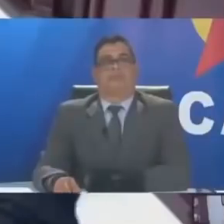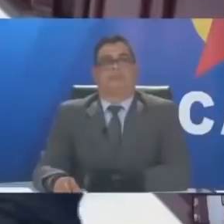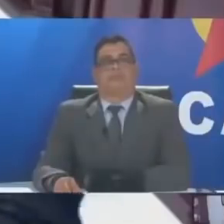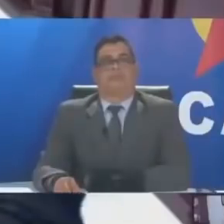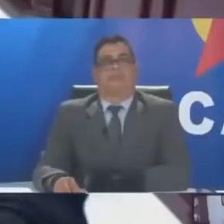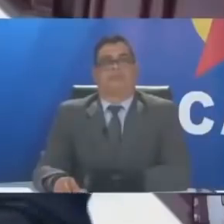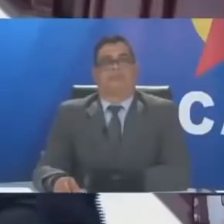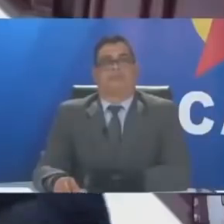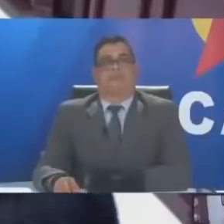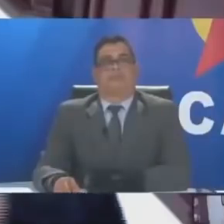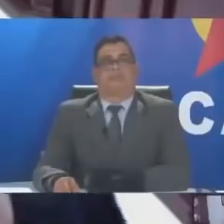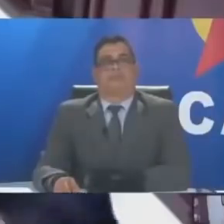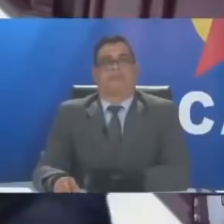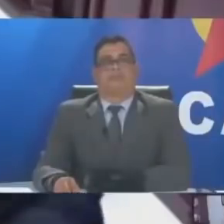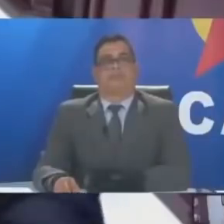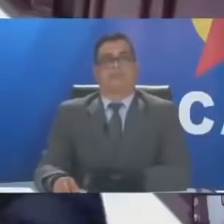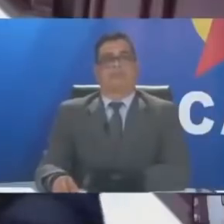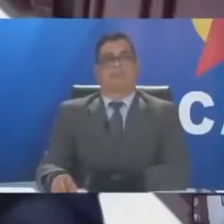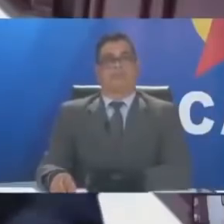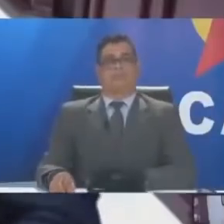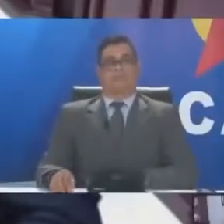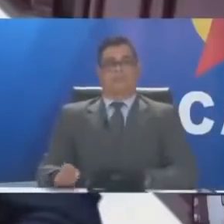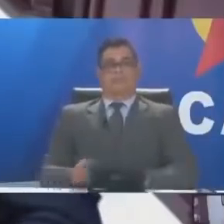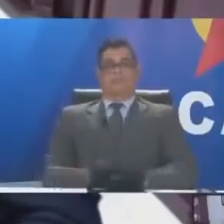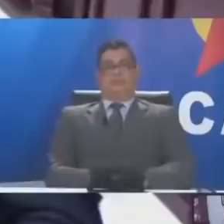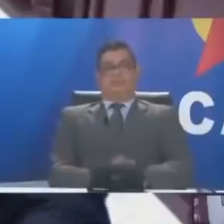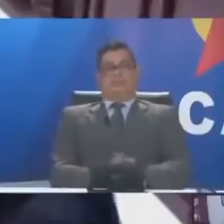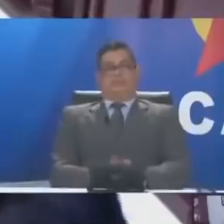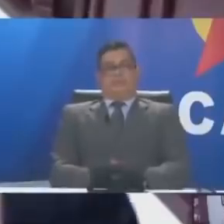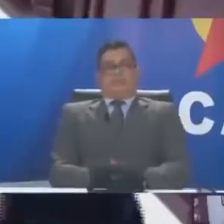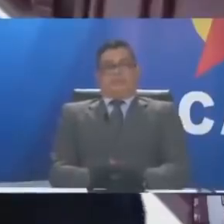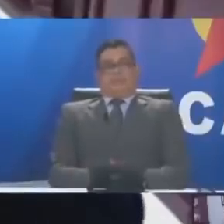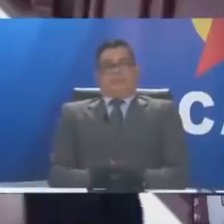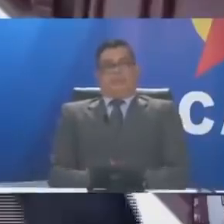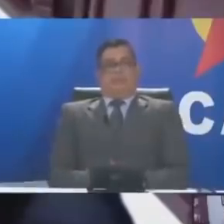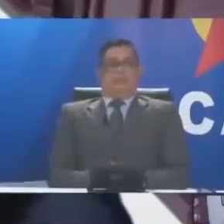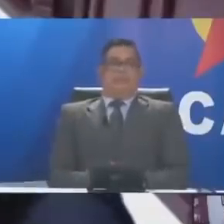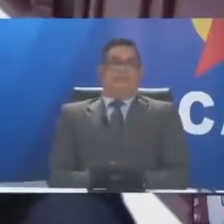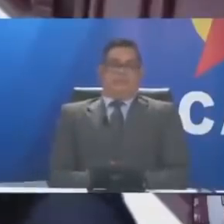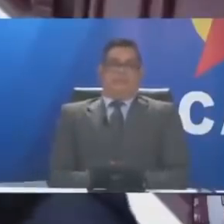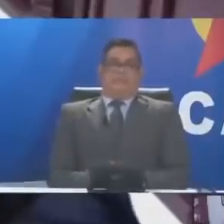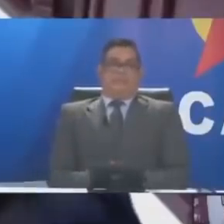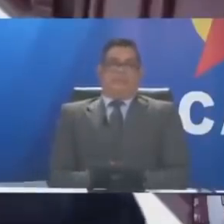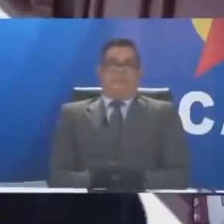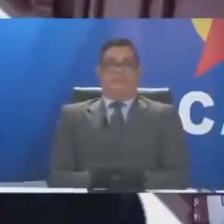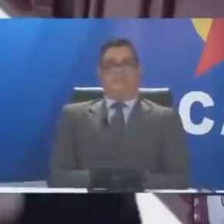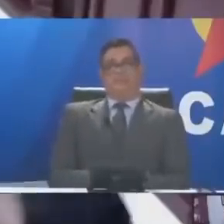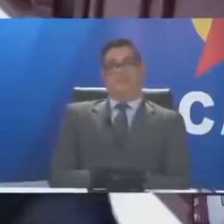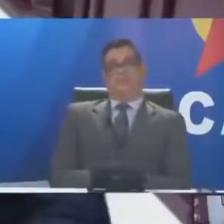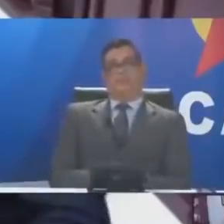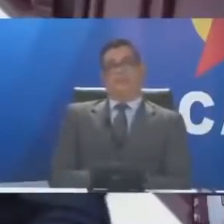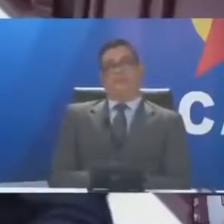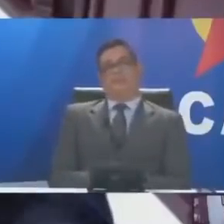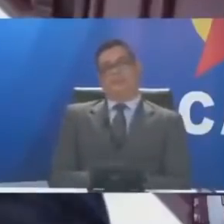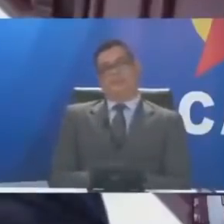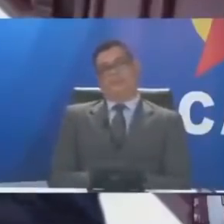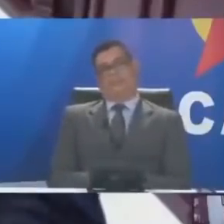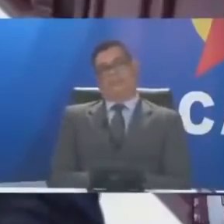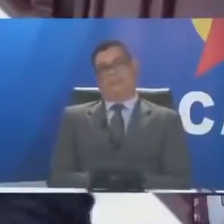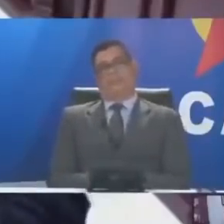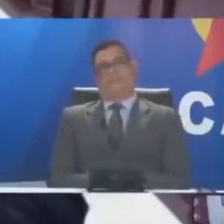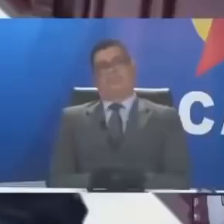jesús era laporta hablando ya de los nuevos candidatos que quieren llegar al curul que están haciendo una campaña nueva